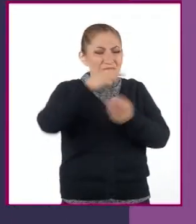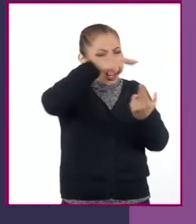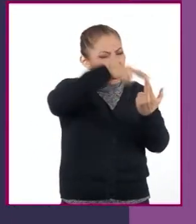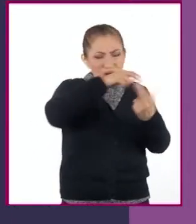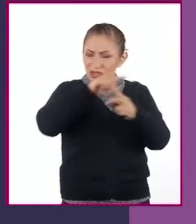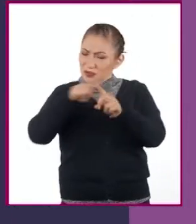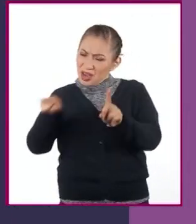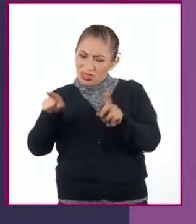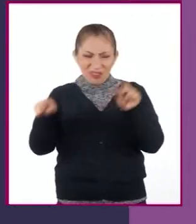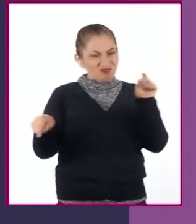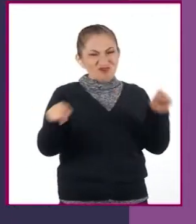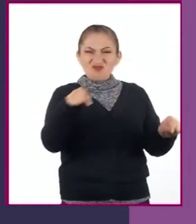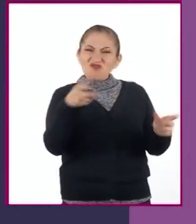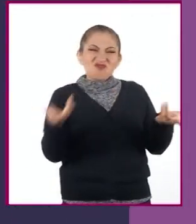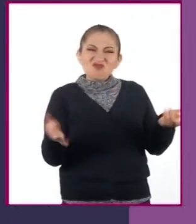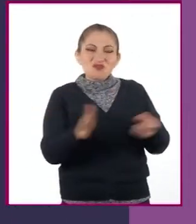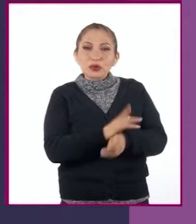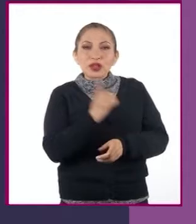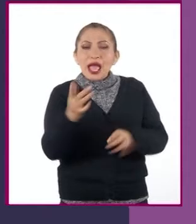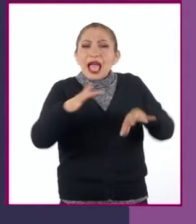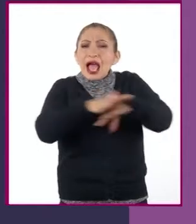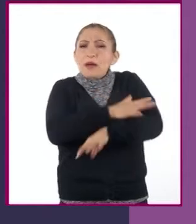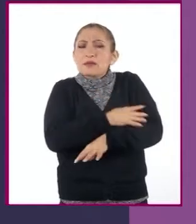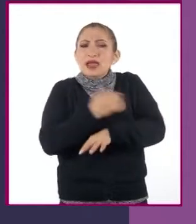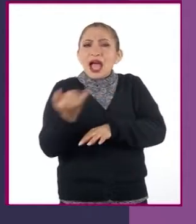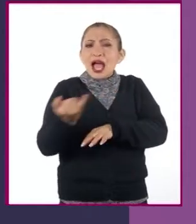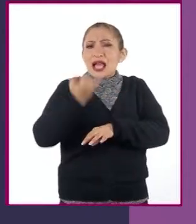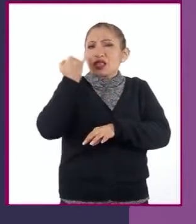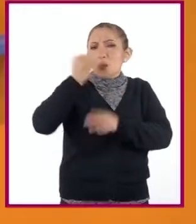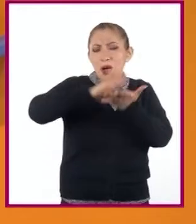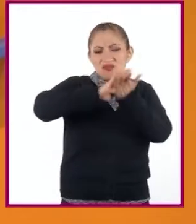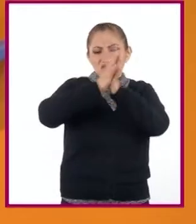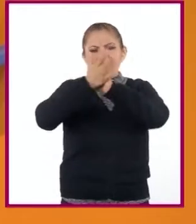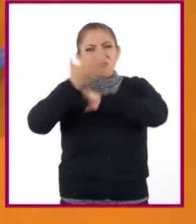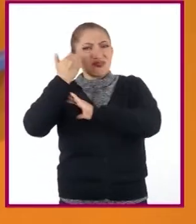región a otra? ¿Por qué cambian las lenguas con el tiempo?